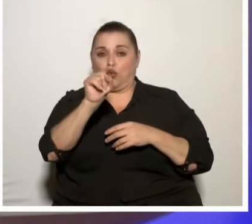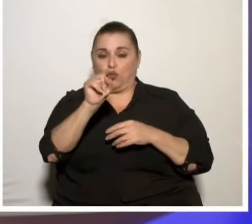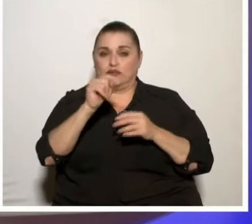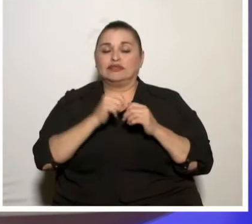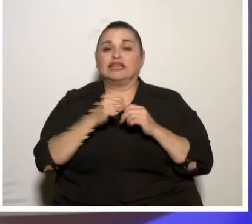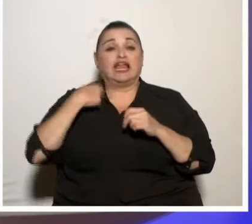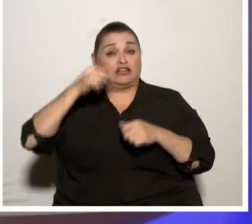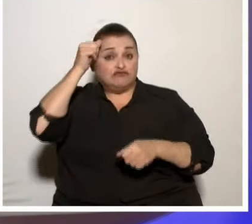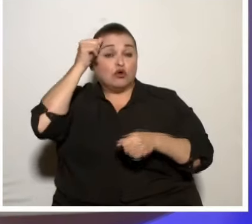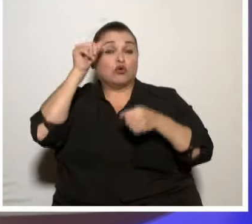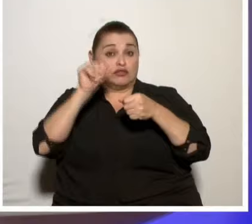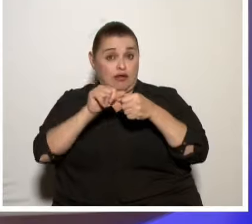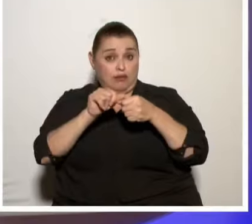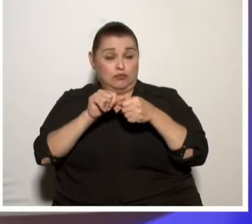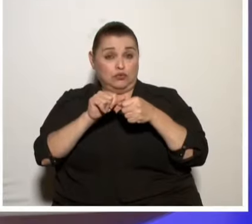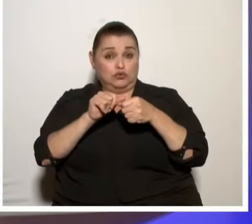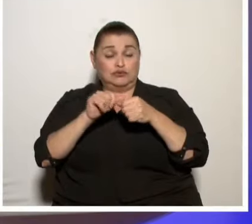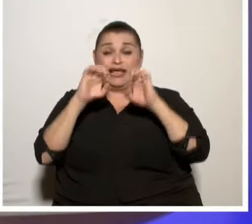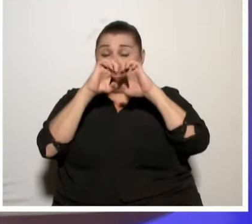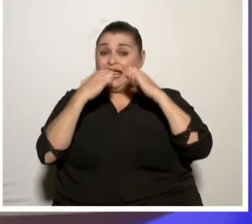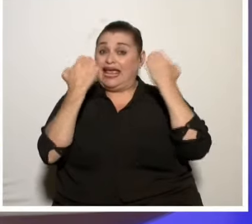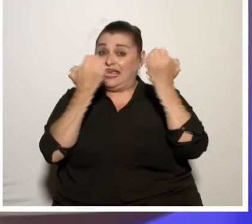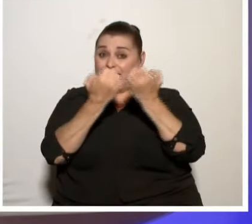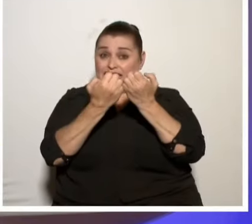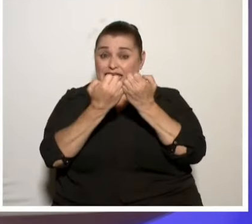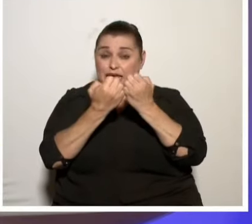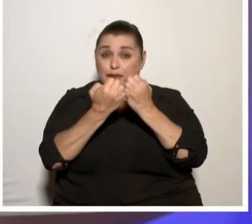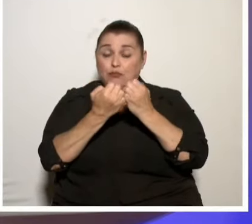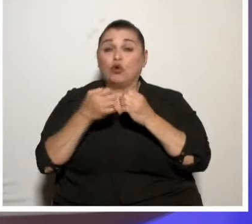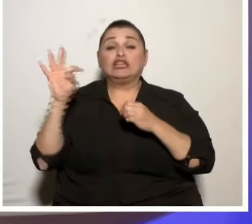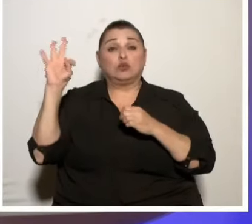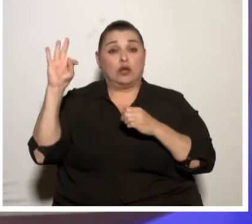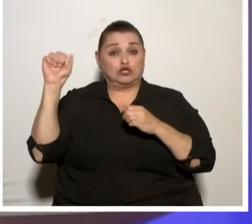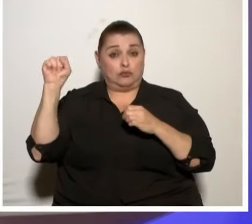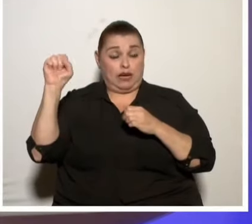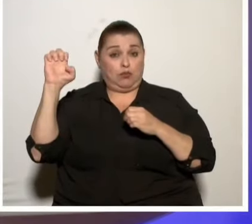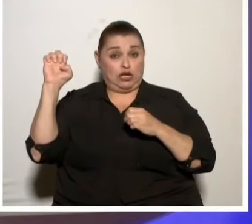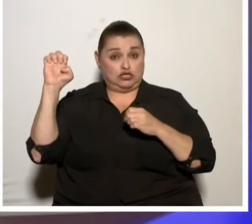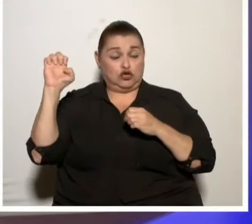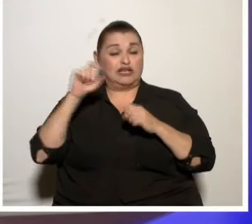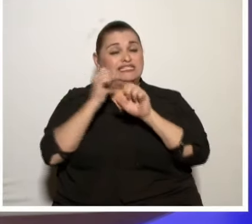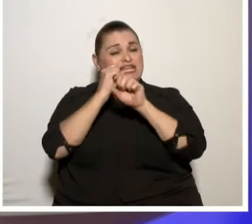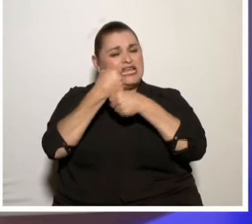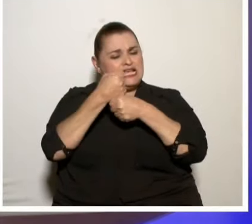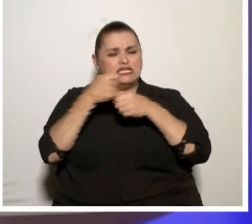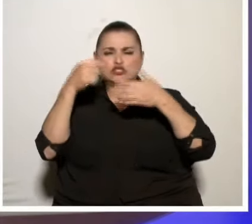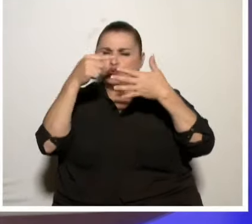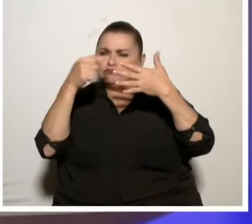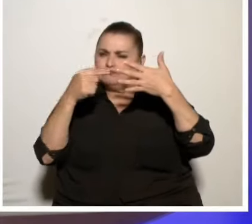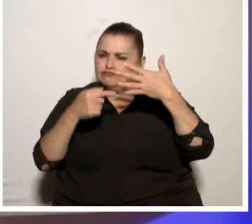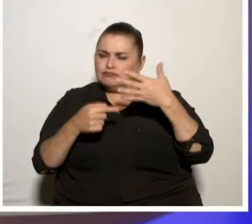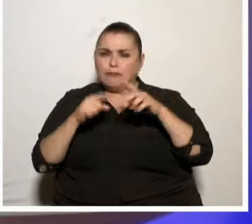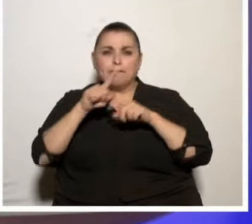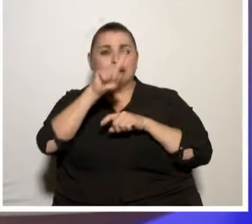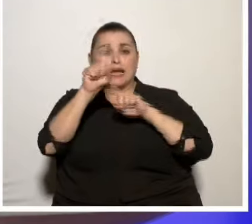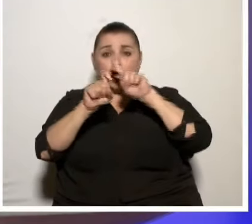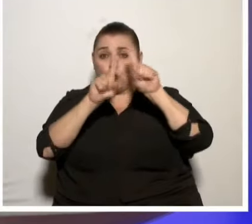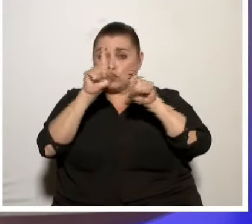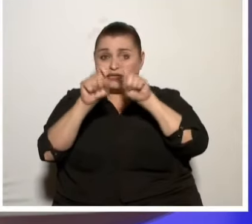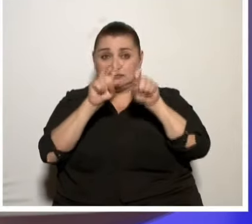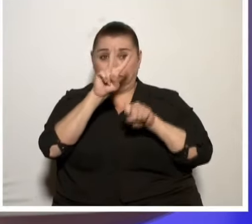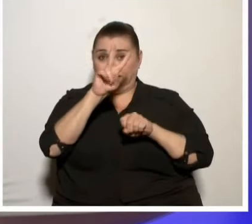Les recordamos que el equipo del Tribunal Supremo de Elecciones realizó una serie de preguntas a los